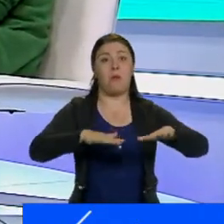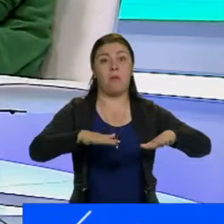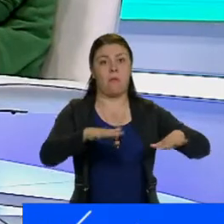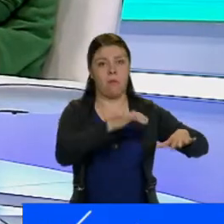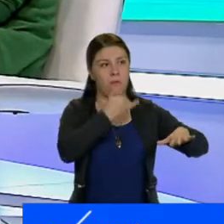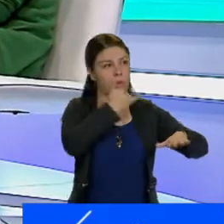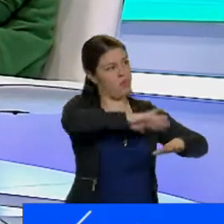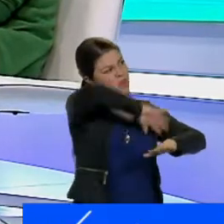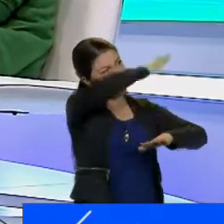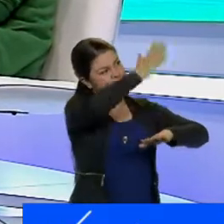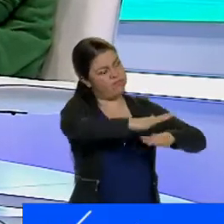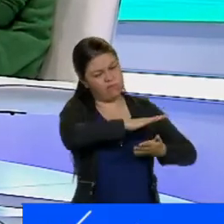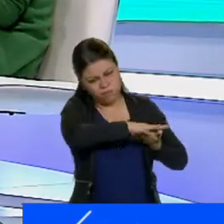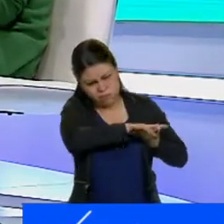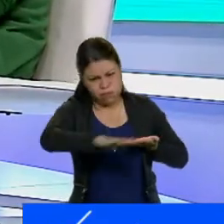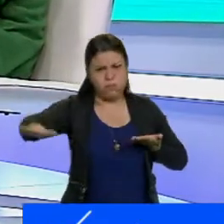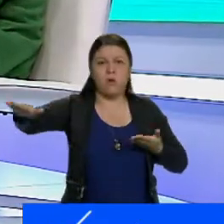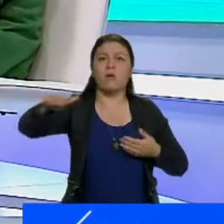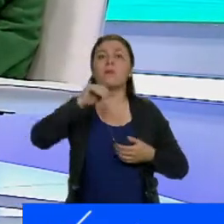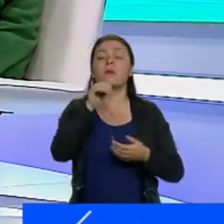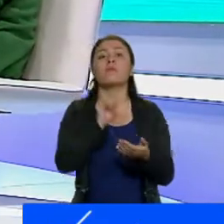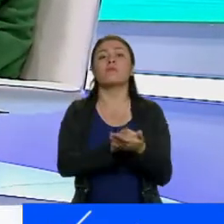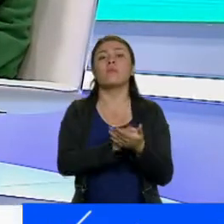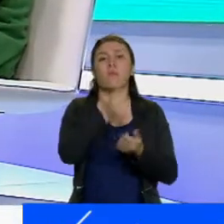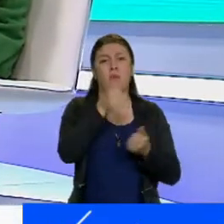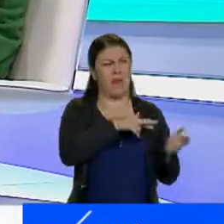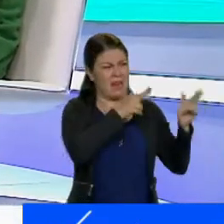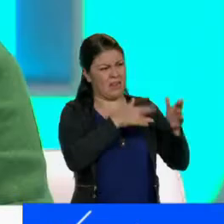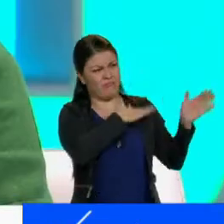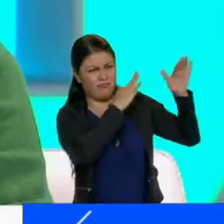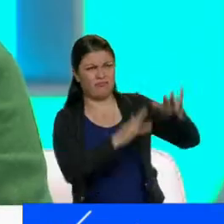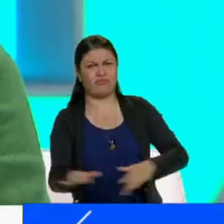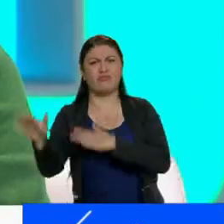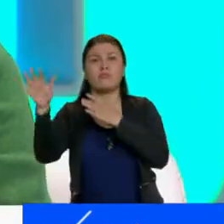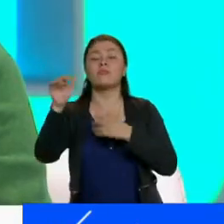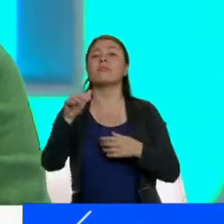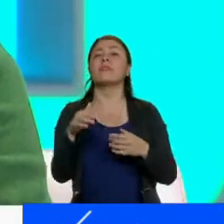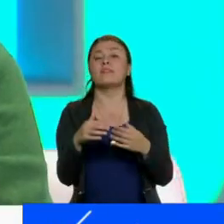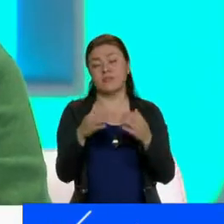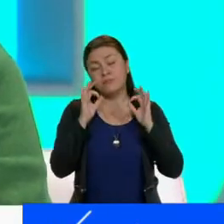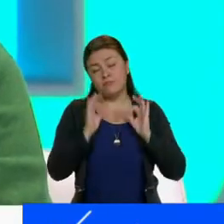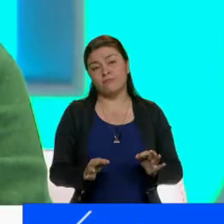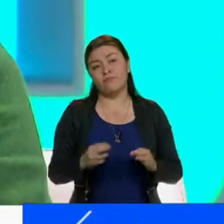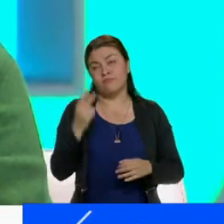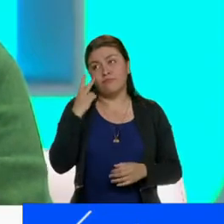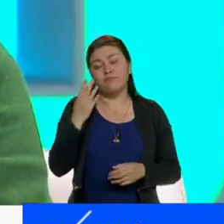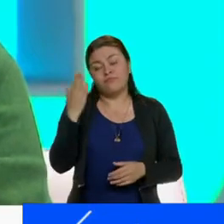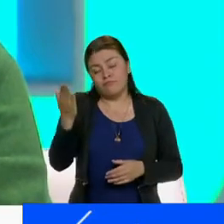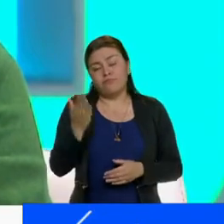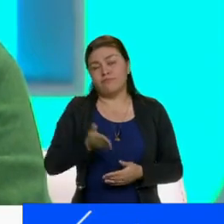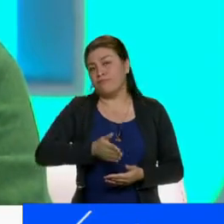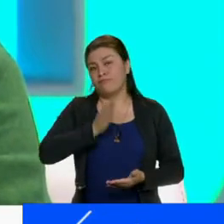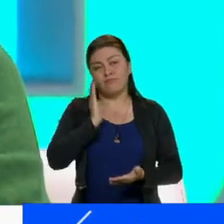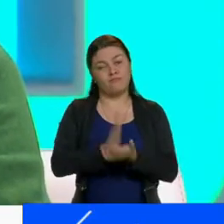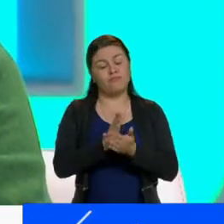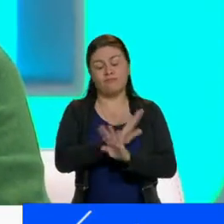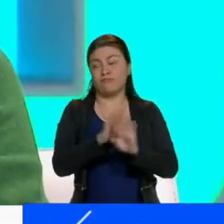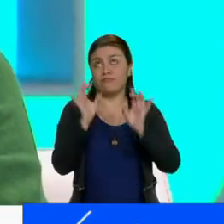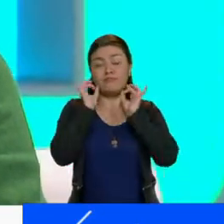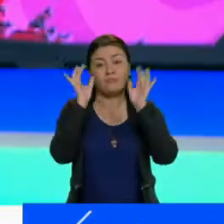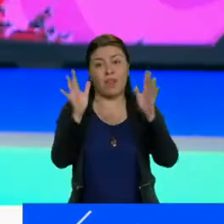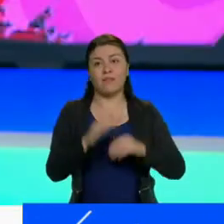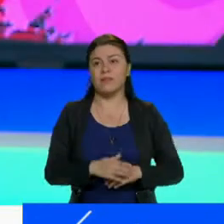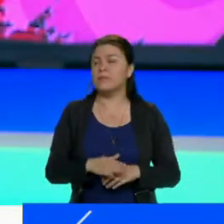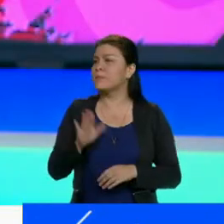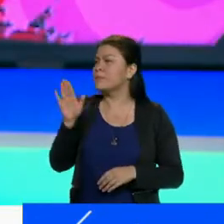que fueron golpeadas por esta avalancha, que se llevaron los ríos y pues que terminó en esta desastrosa tragedia. Pero entonces,